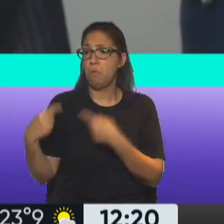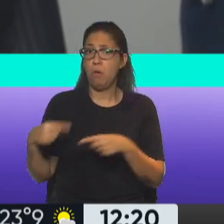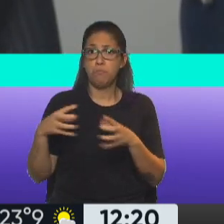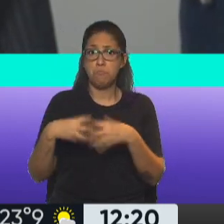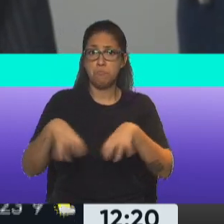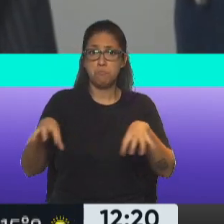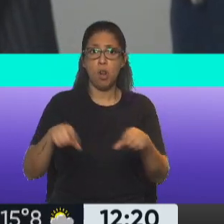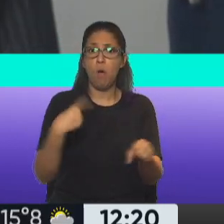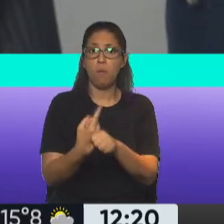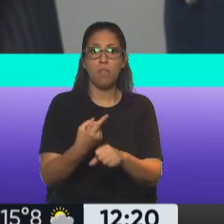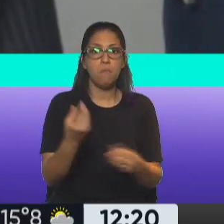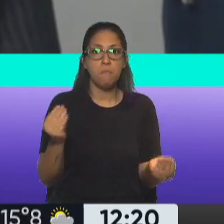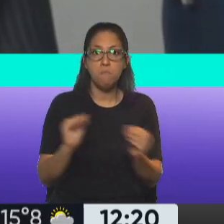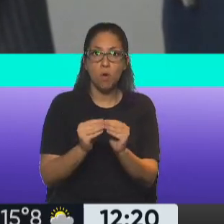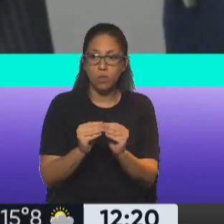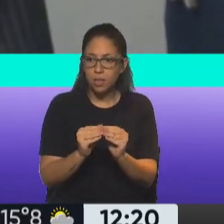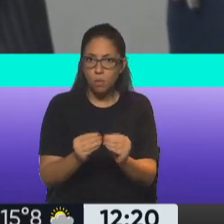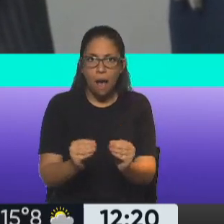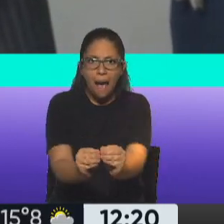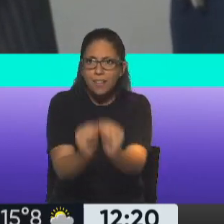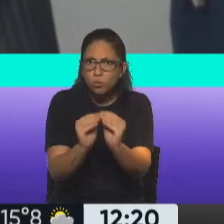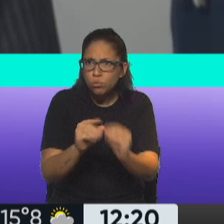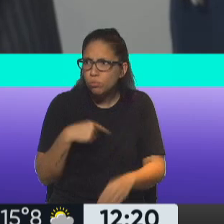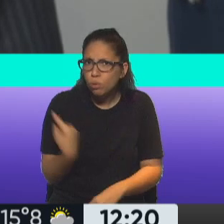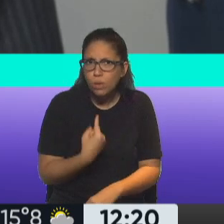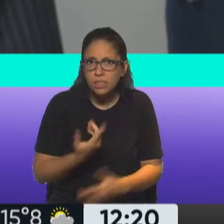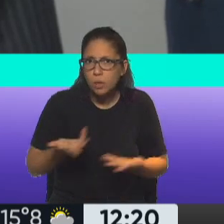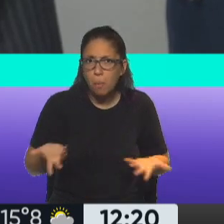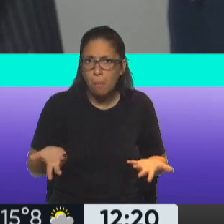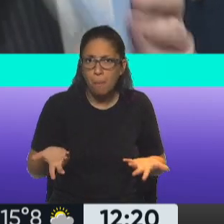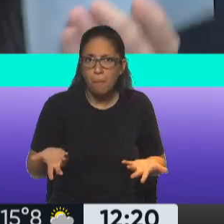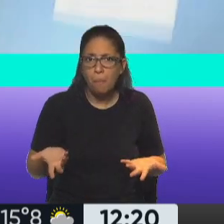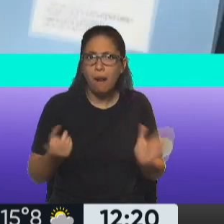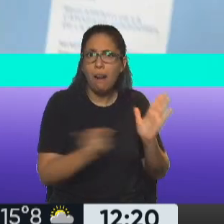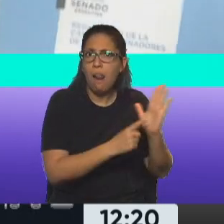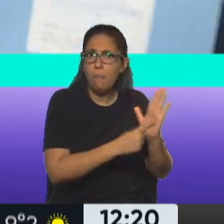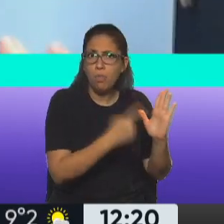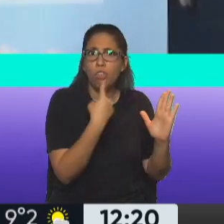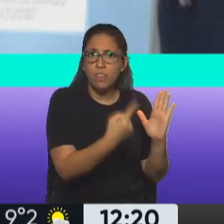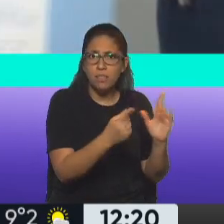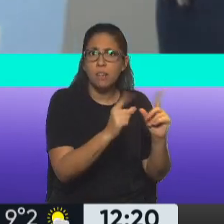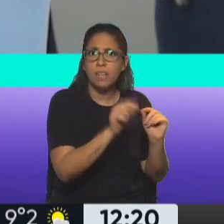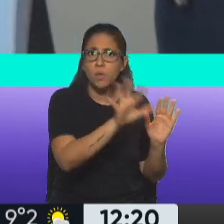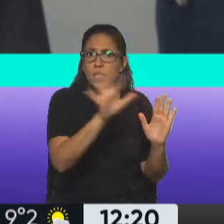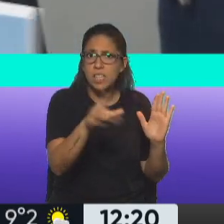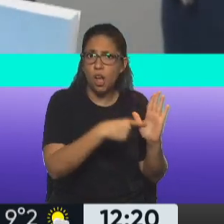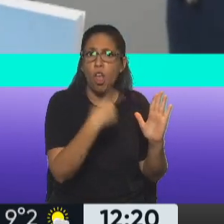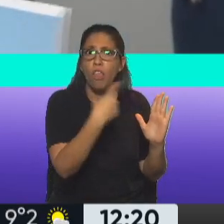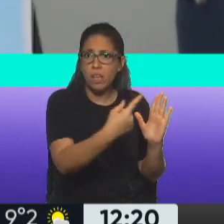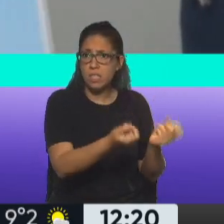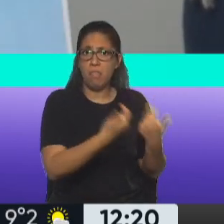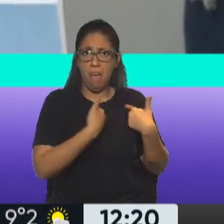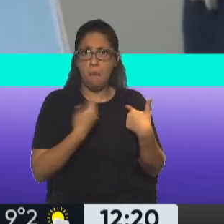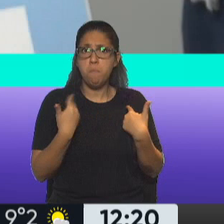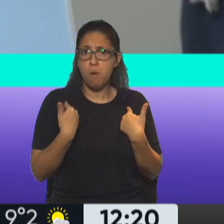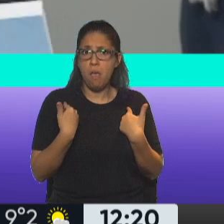diferentes. Por las razones que nosotros queremos, por las razones que el reglamento en el artículo 55 nos confiere.